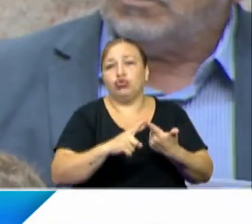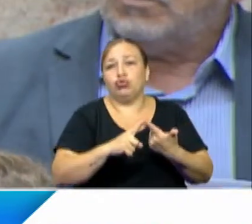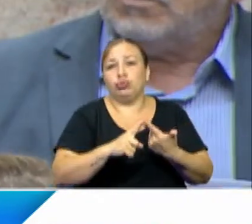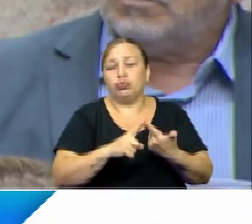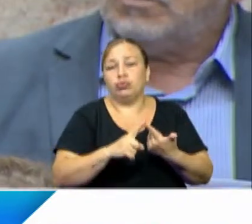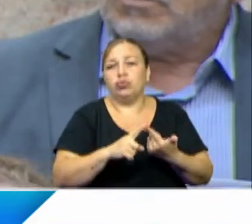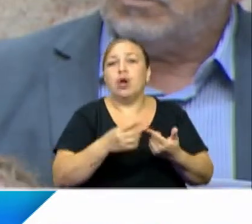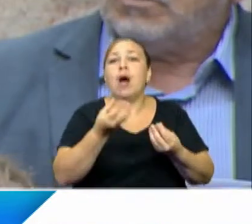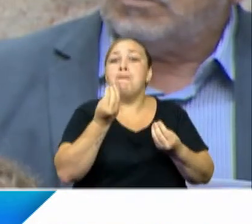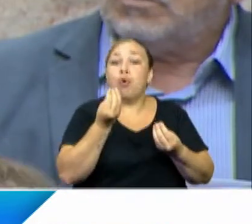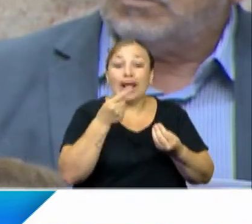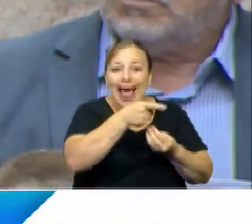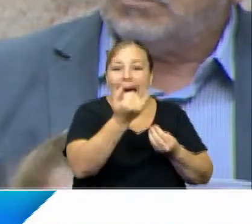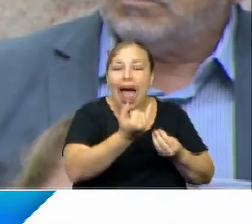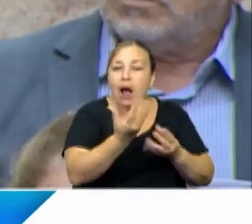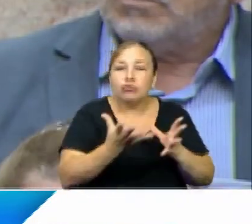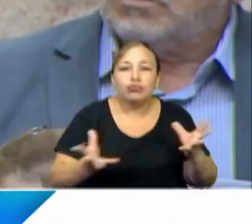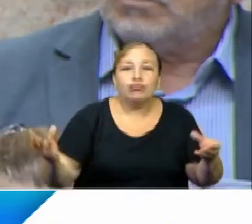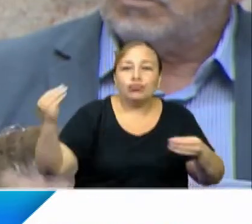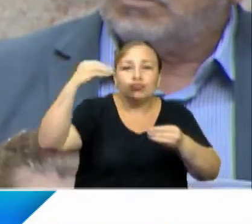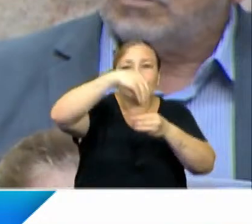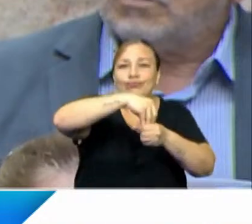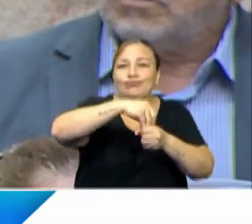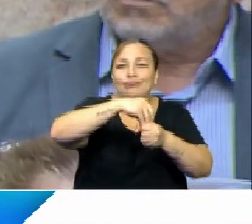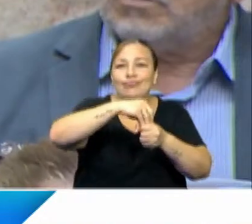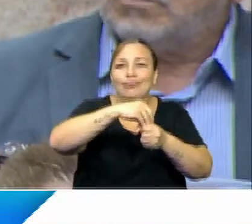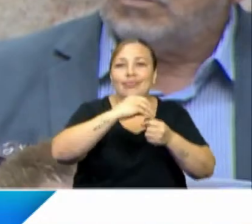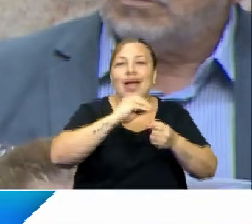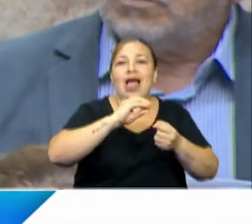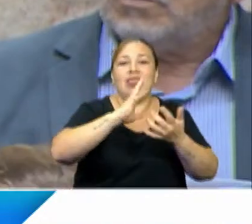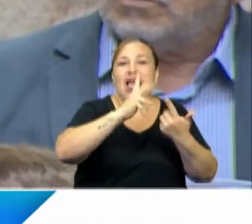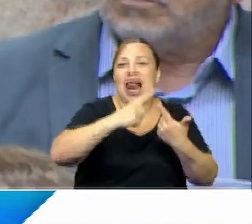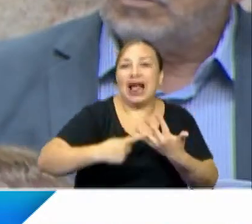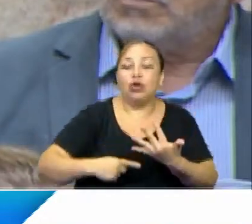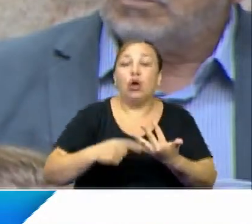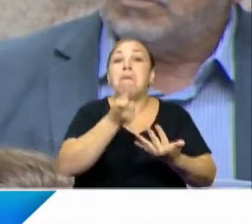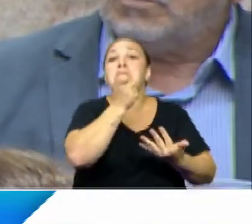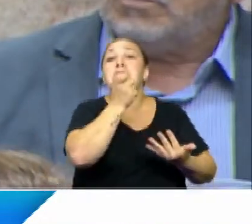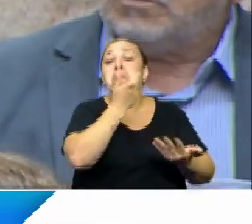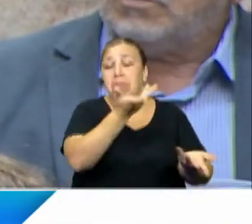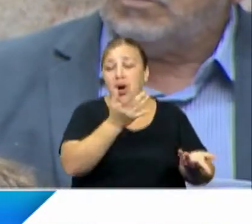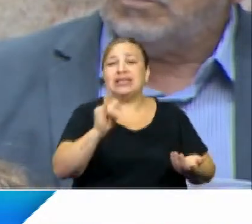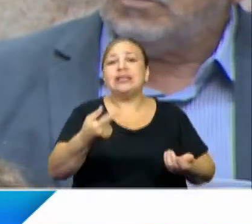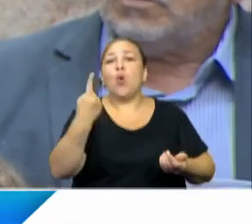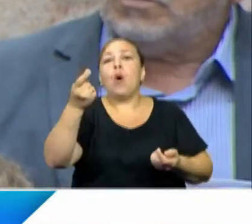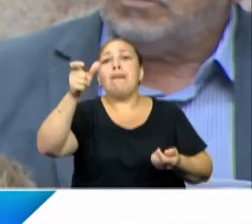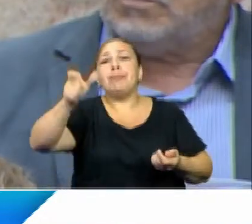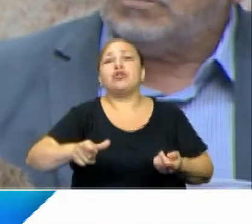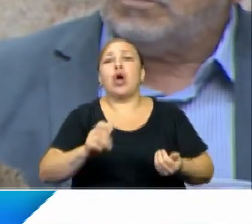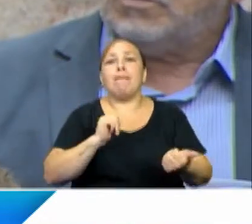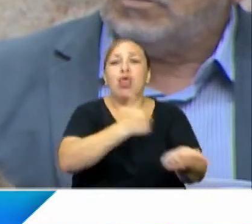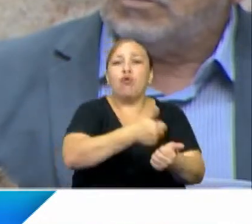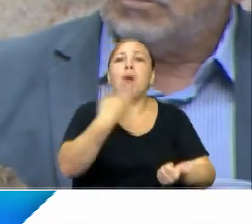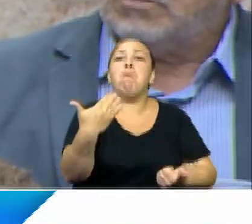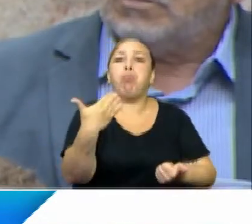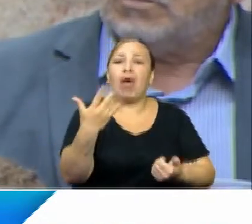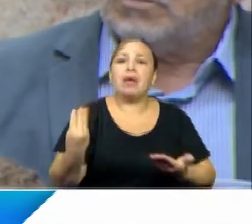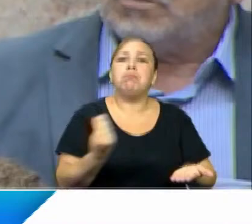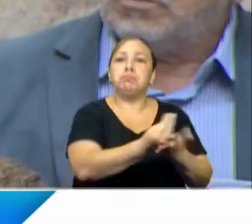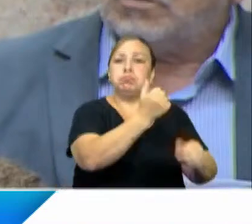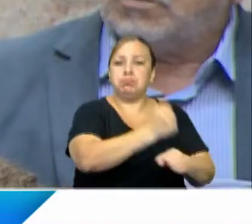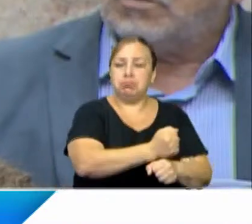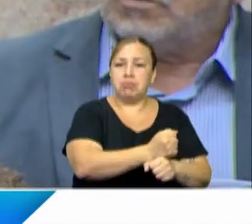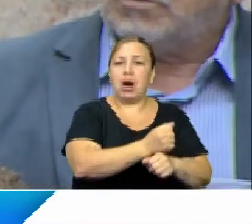¿Por qué un narco sí puede ser candidato? ¿Por qué un pedófilo puede ser candidato? ¿Por qué en